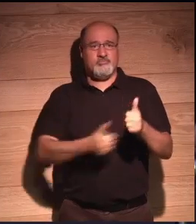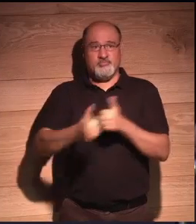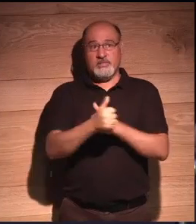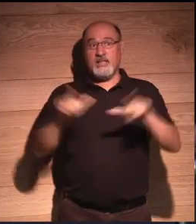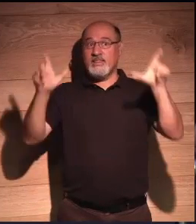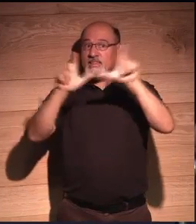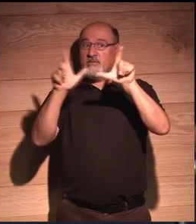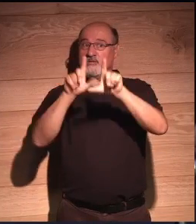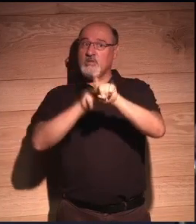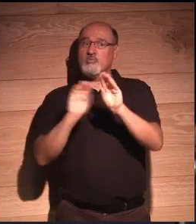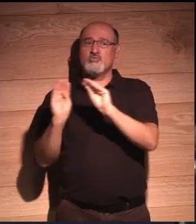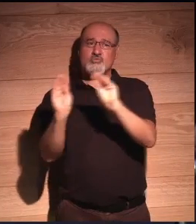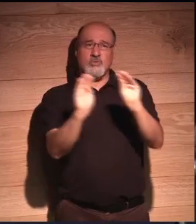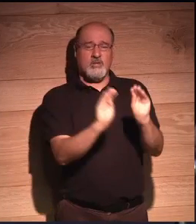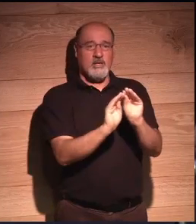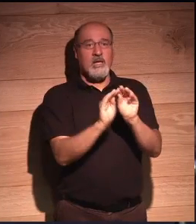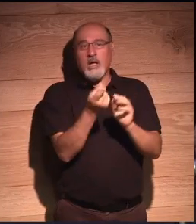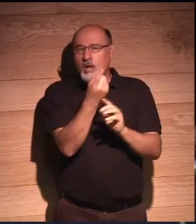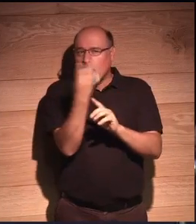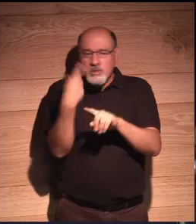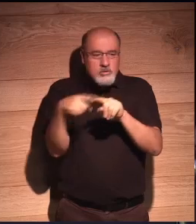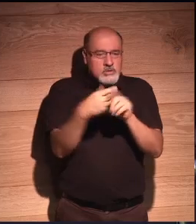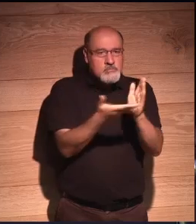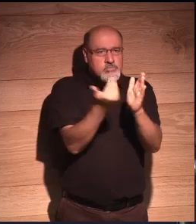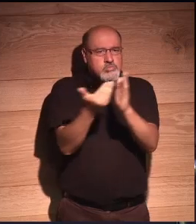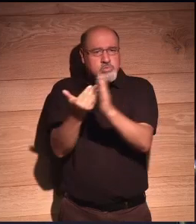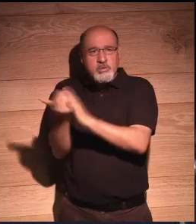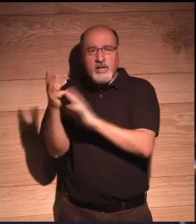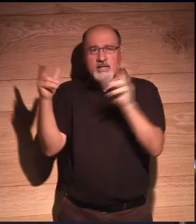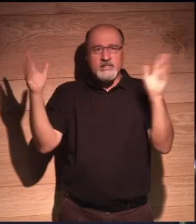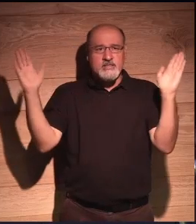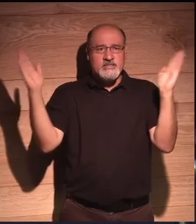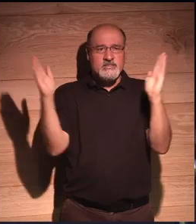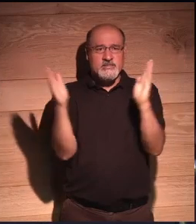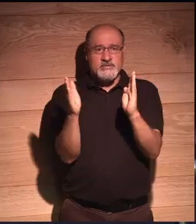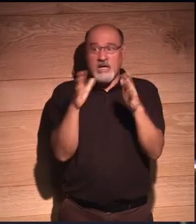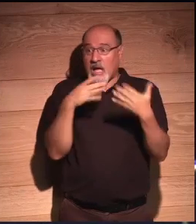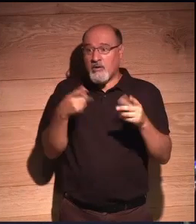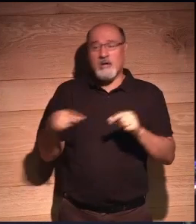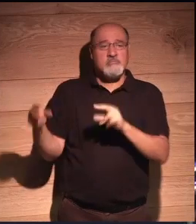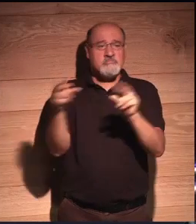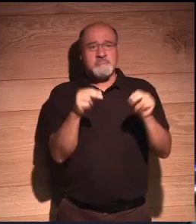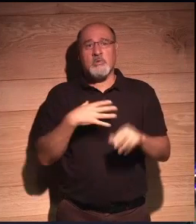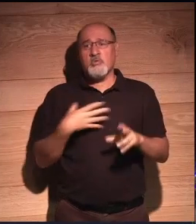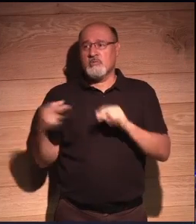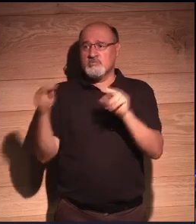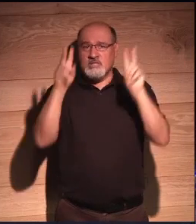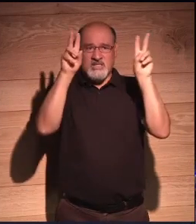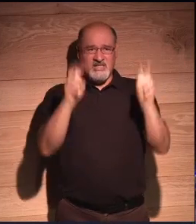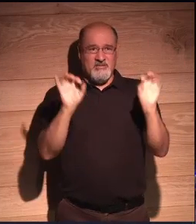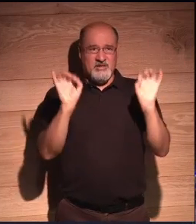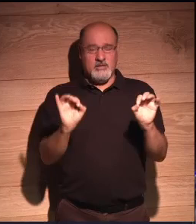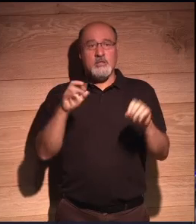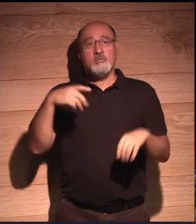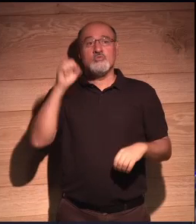unas duraciones y al final algo tienes que sacrificar, ¿no? Pero sí me gustaría que, ya que aquí estamos en distendida tertulia, pues que lo comentáramos, ¿no? Que